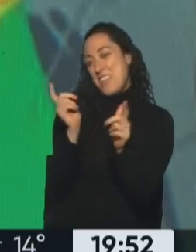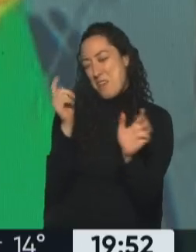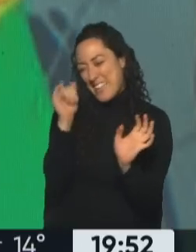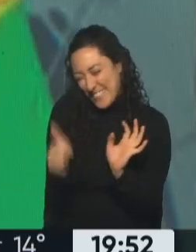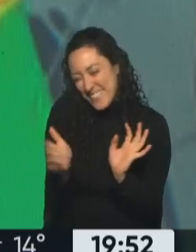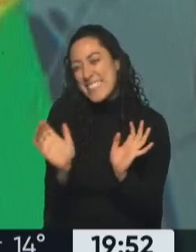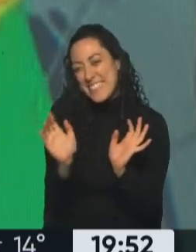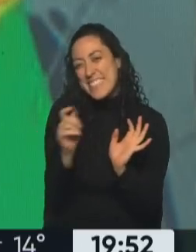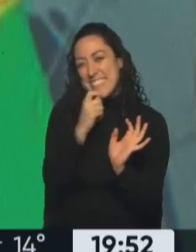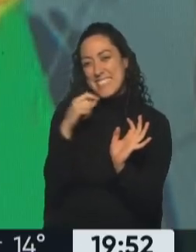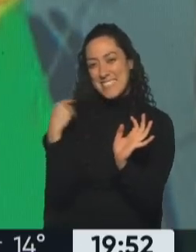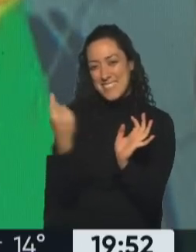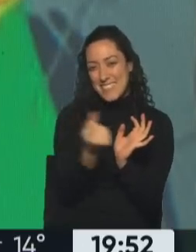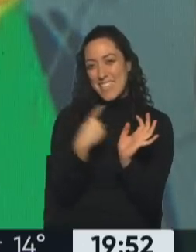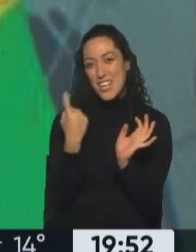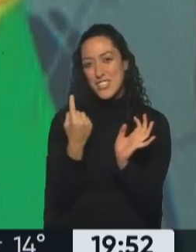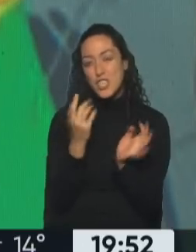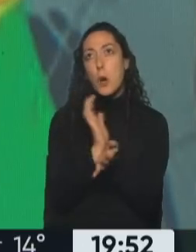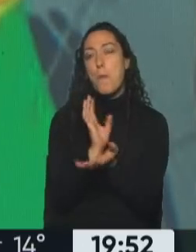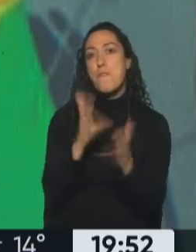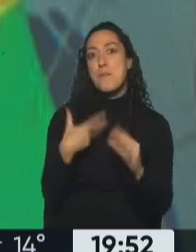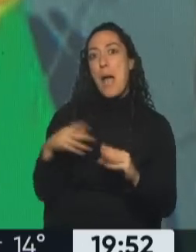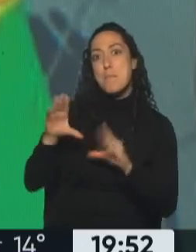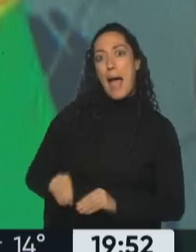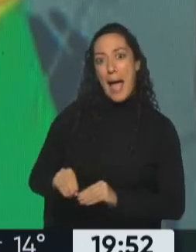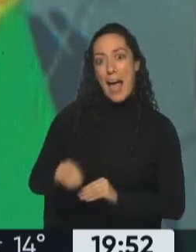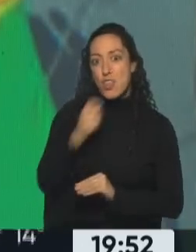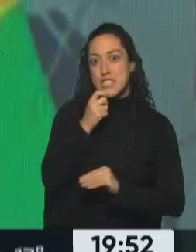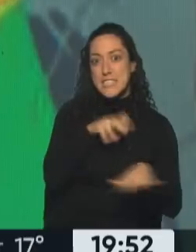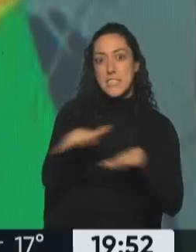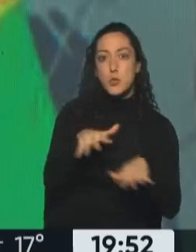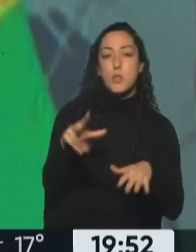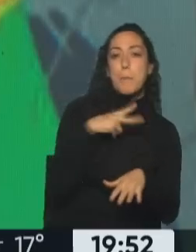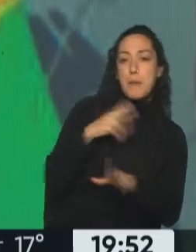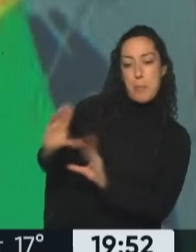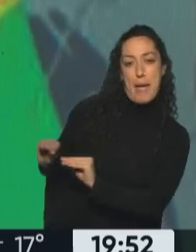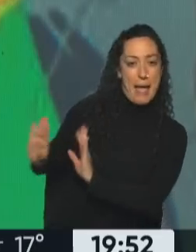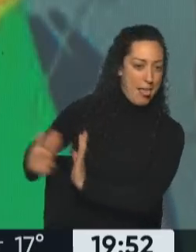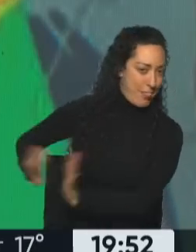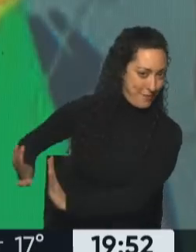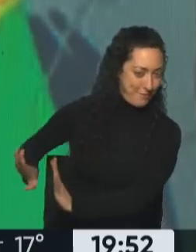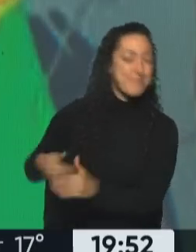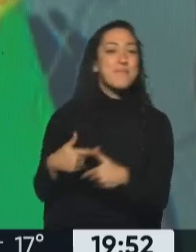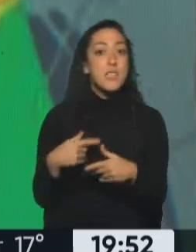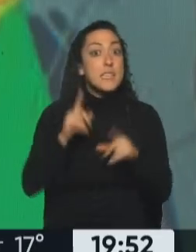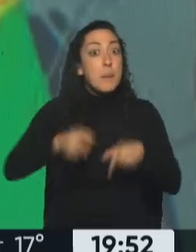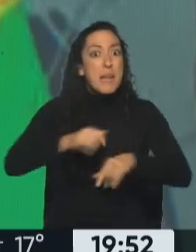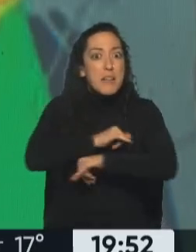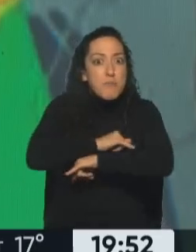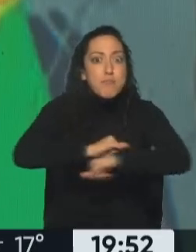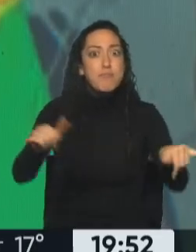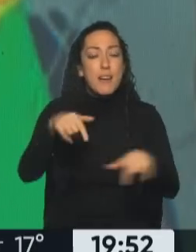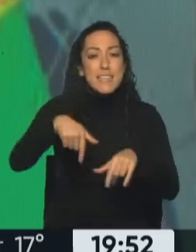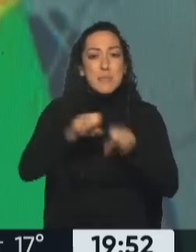todos tengamos el dispositivo apagado si estamos en situaciones de privacidad. Y también se viralizó esta semana un video